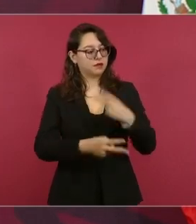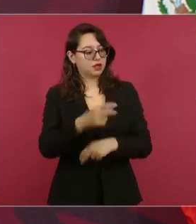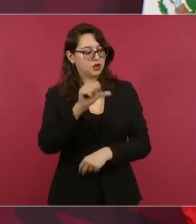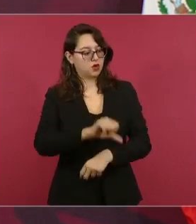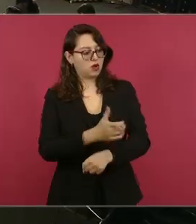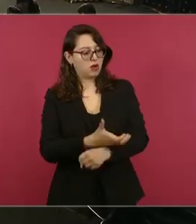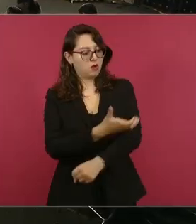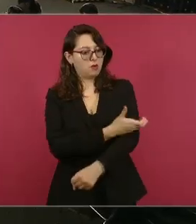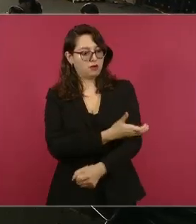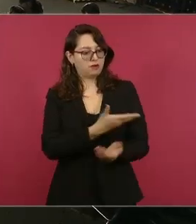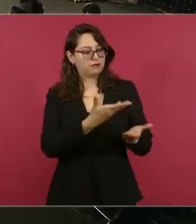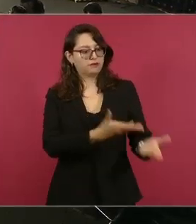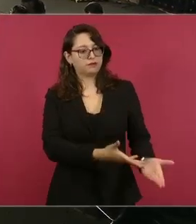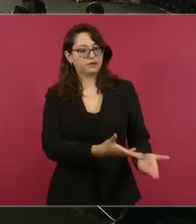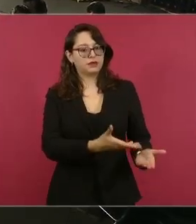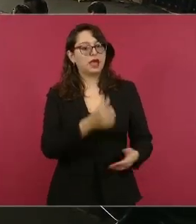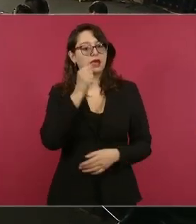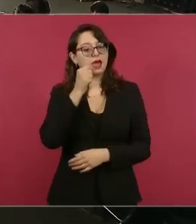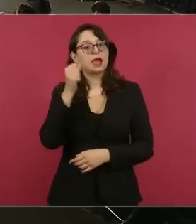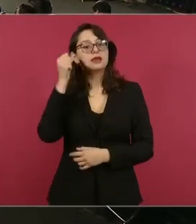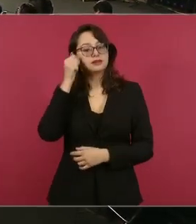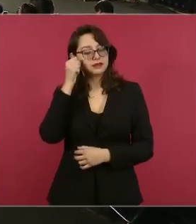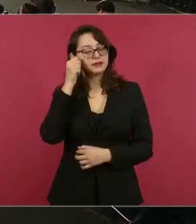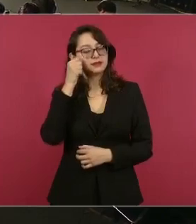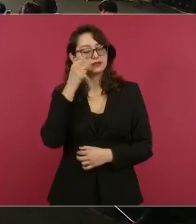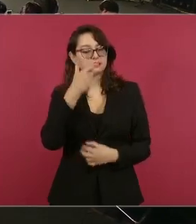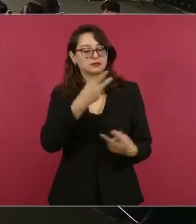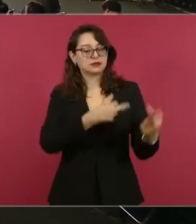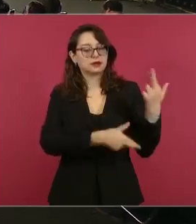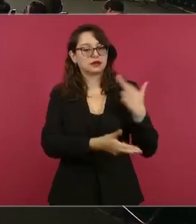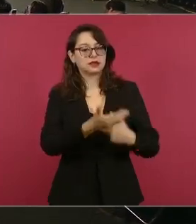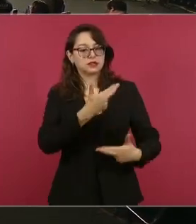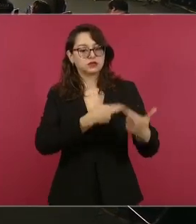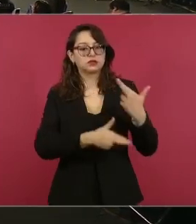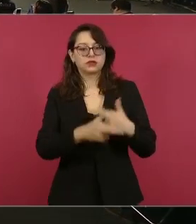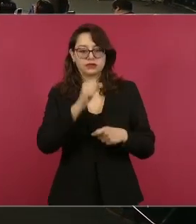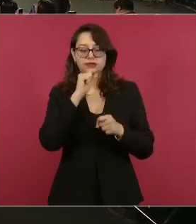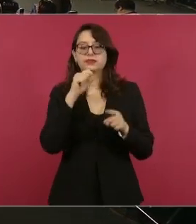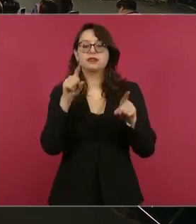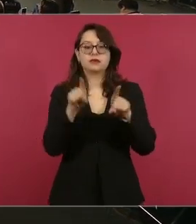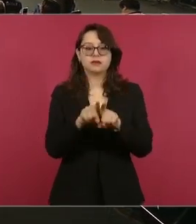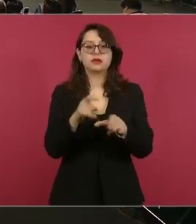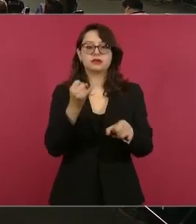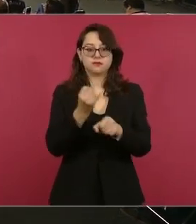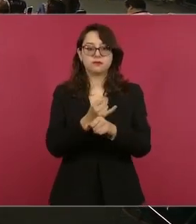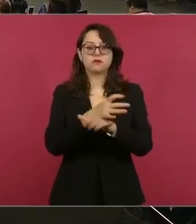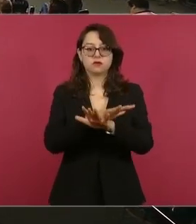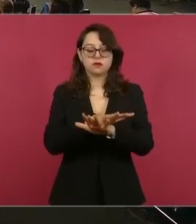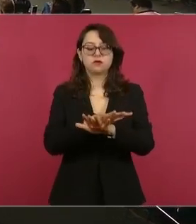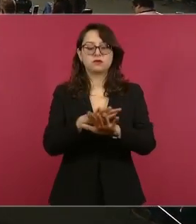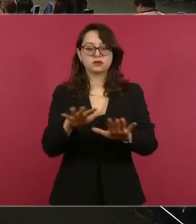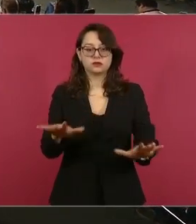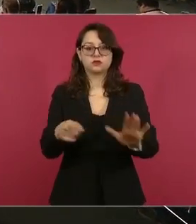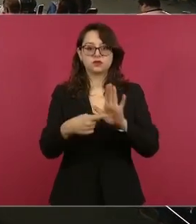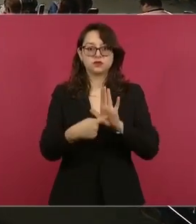regresó ayer y se va a